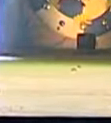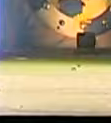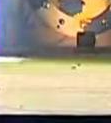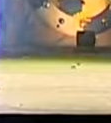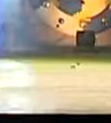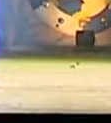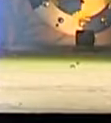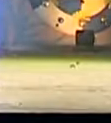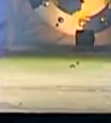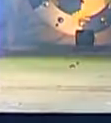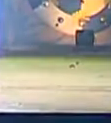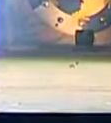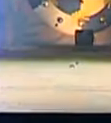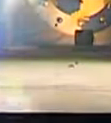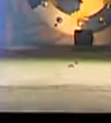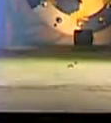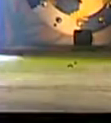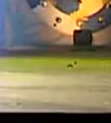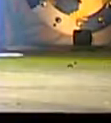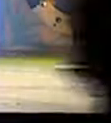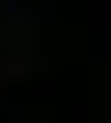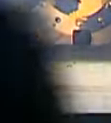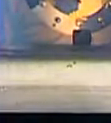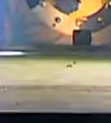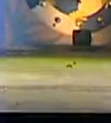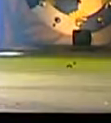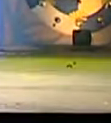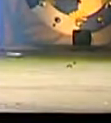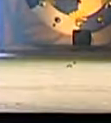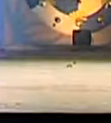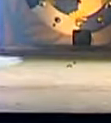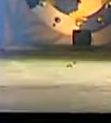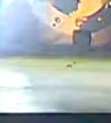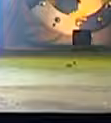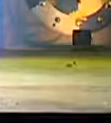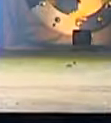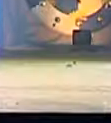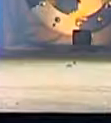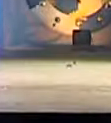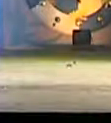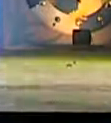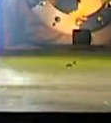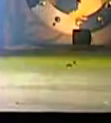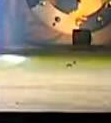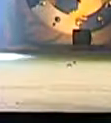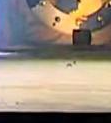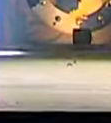I believe I can touch the flame. The world is mine.